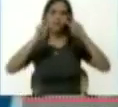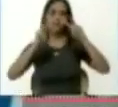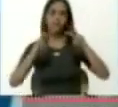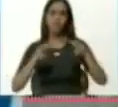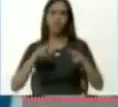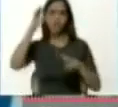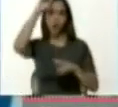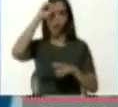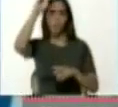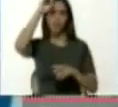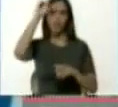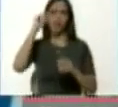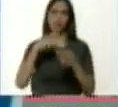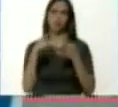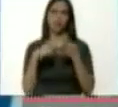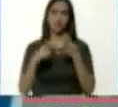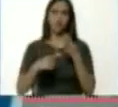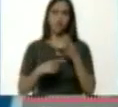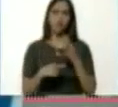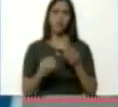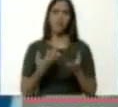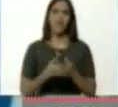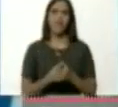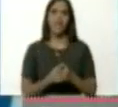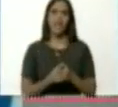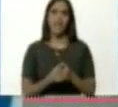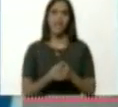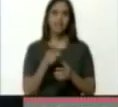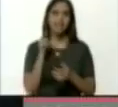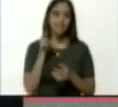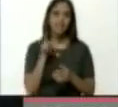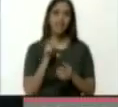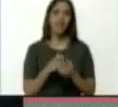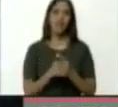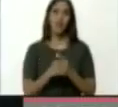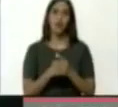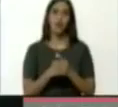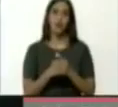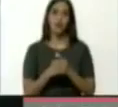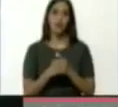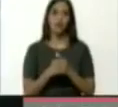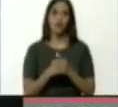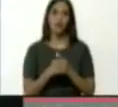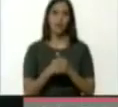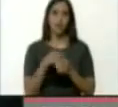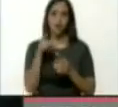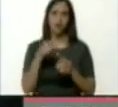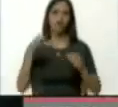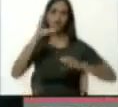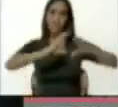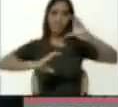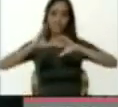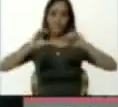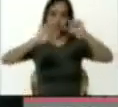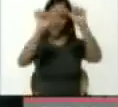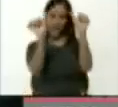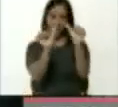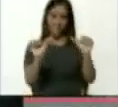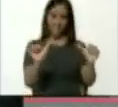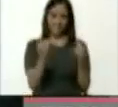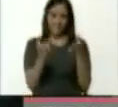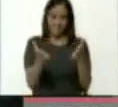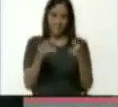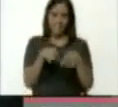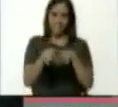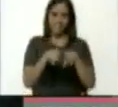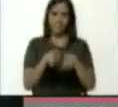de big data, de etcétera, etcétera. Este es un... A la vez, te digo, sinceramente, es un científico y un artista de esto. O sea, él